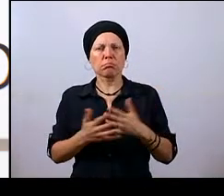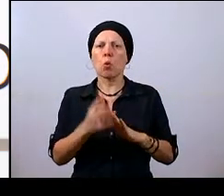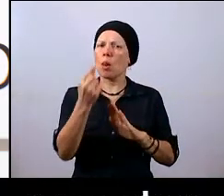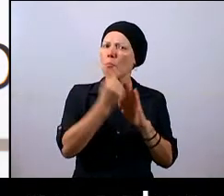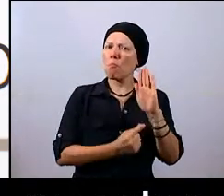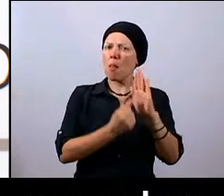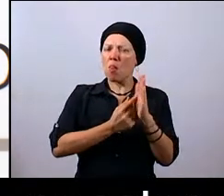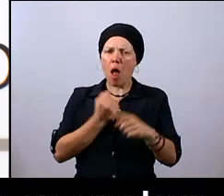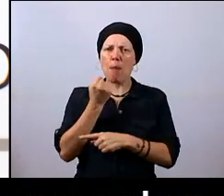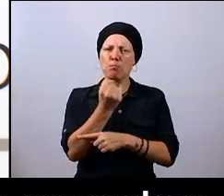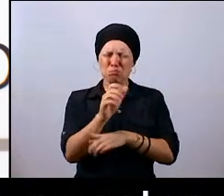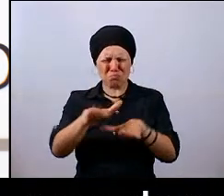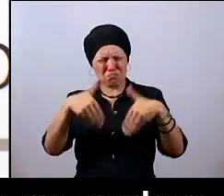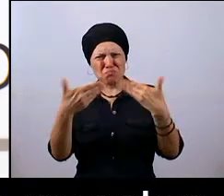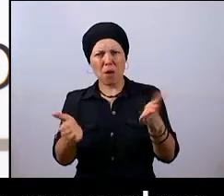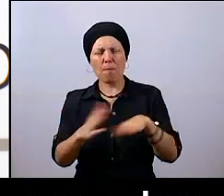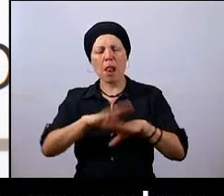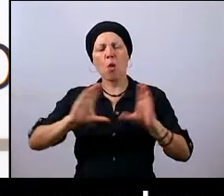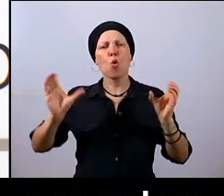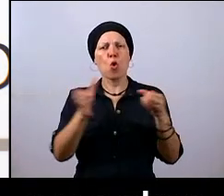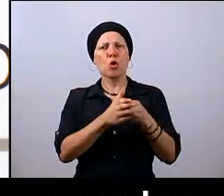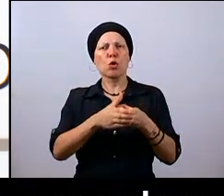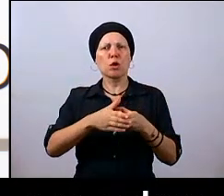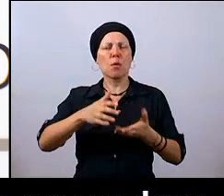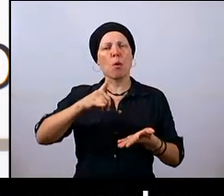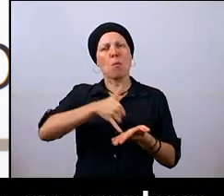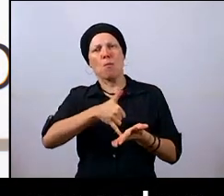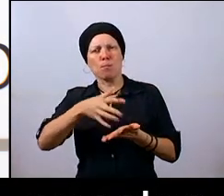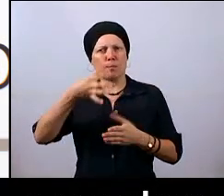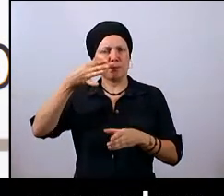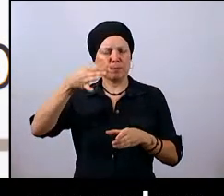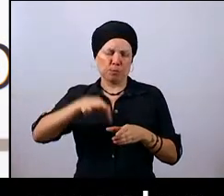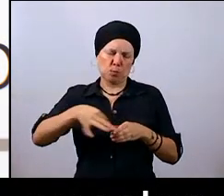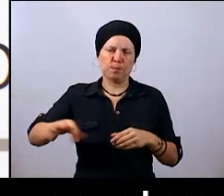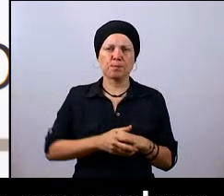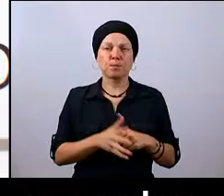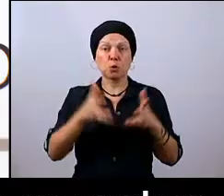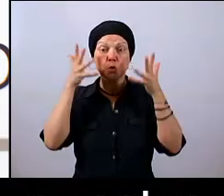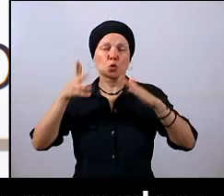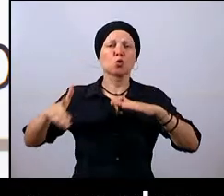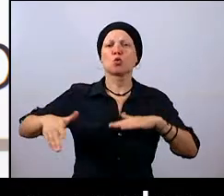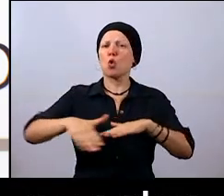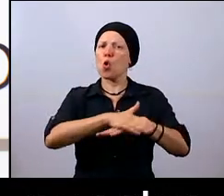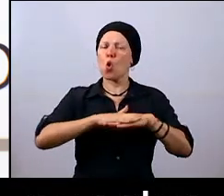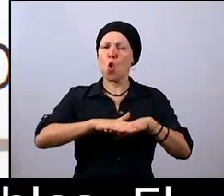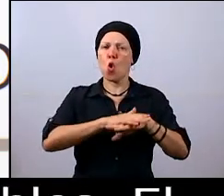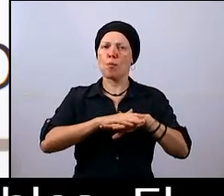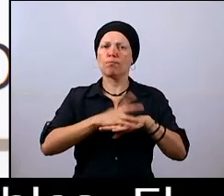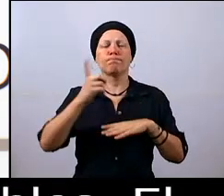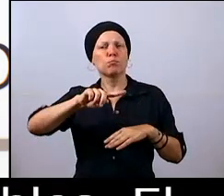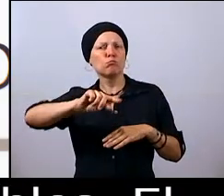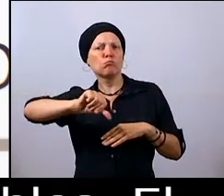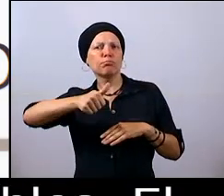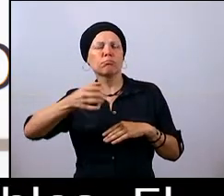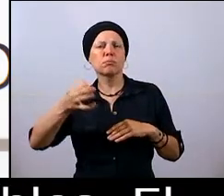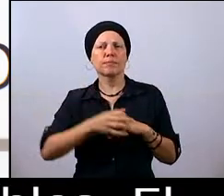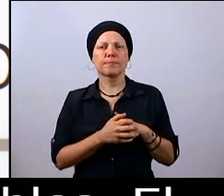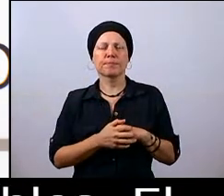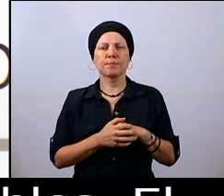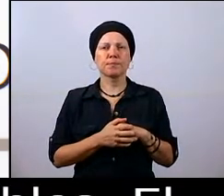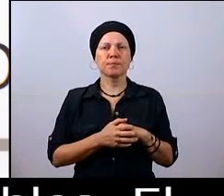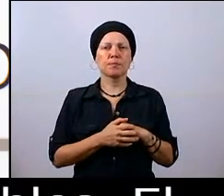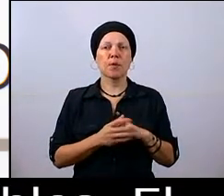de apoyo a los colectivos vulnerables. El Consejo de Gobierno ha aprobado un